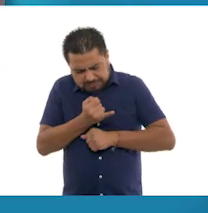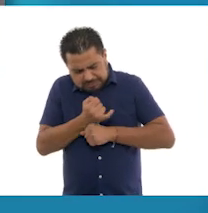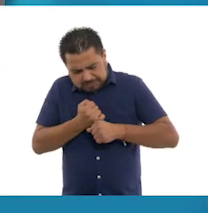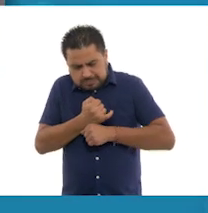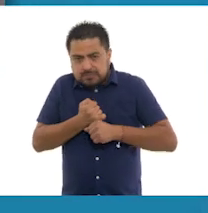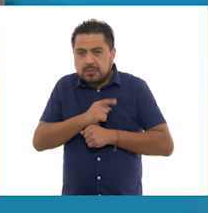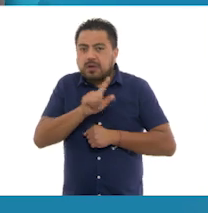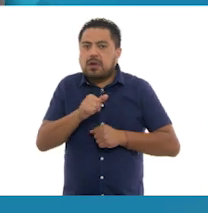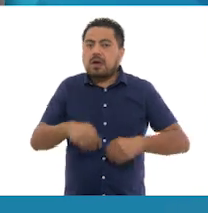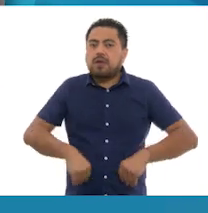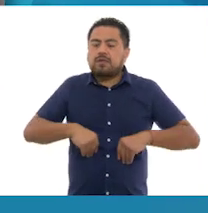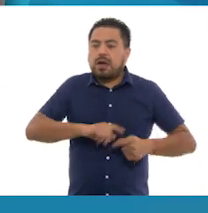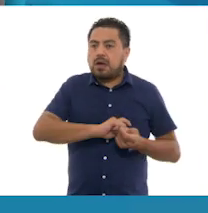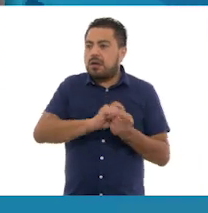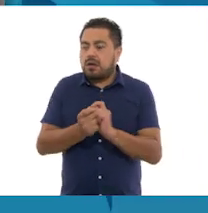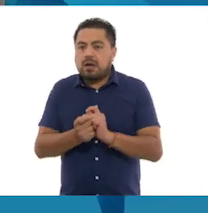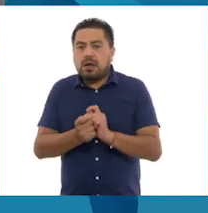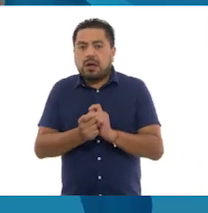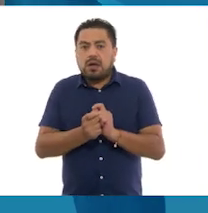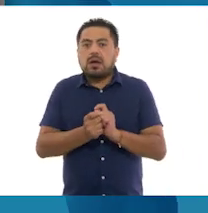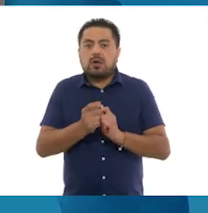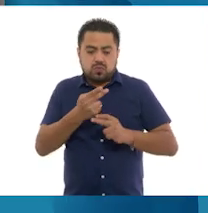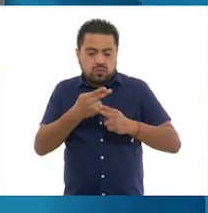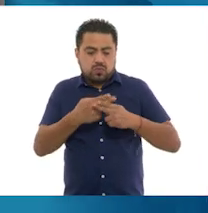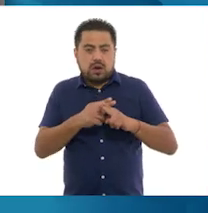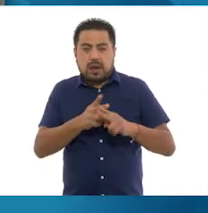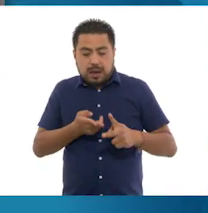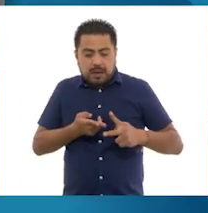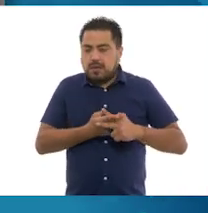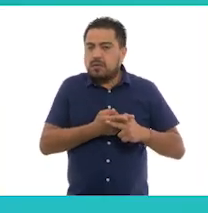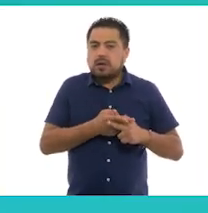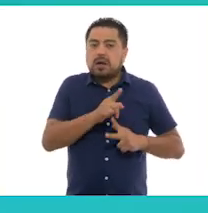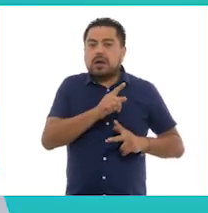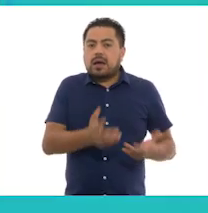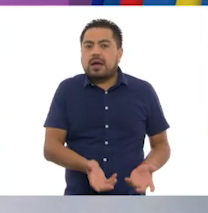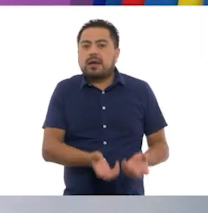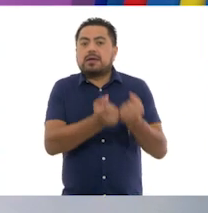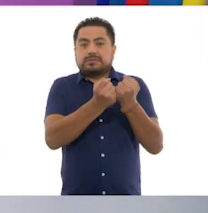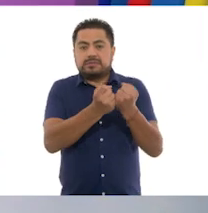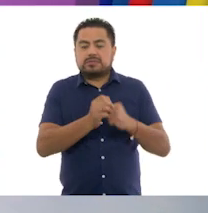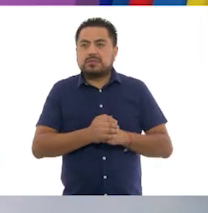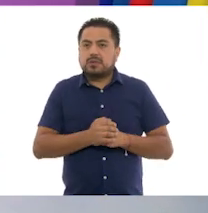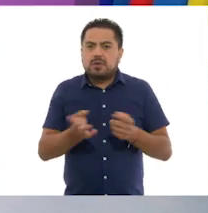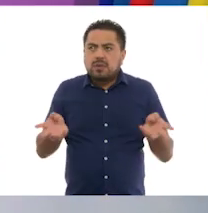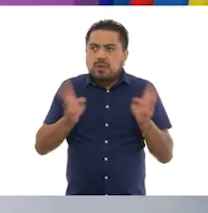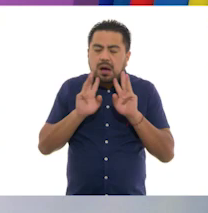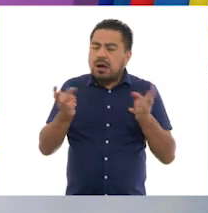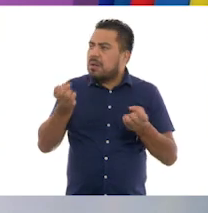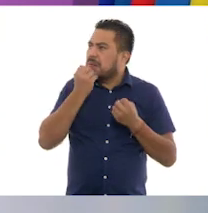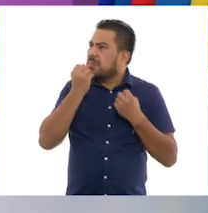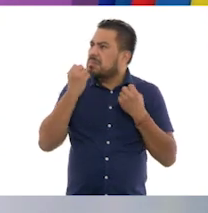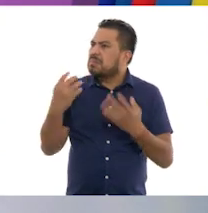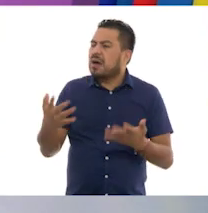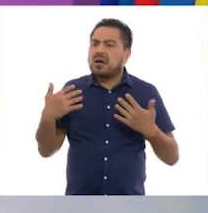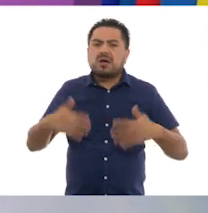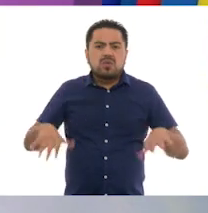lo vuelves a la vida. Un paleontólogo no mata, un paleontólogo resucita. ¡Guau! ¡Qué padre! Entonces, por lo que